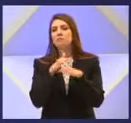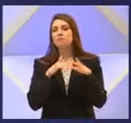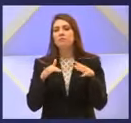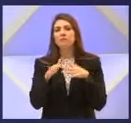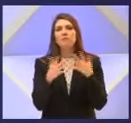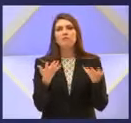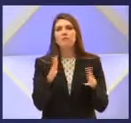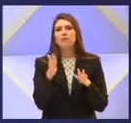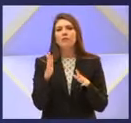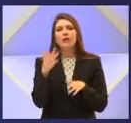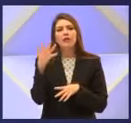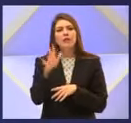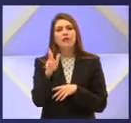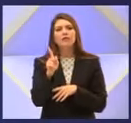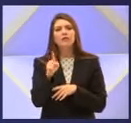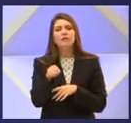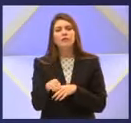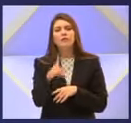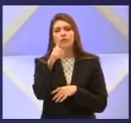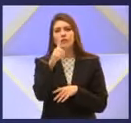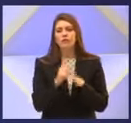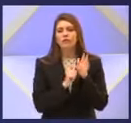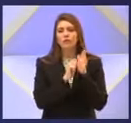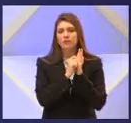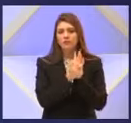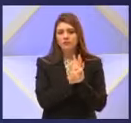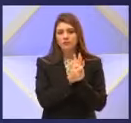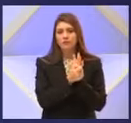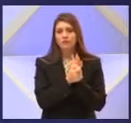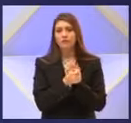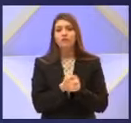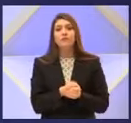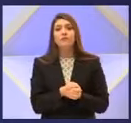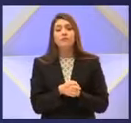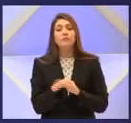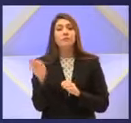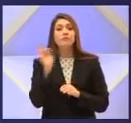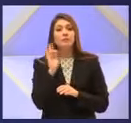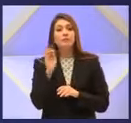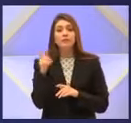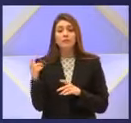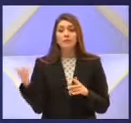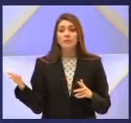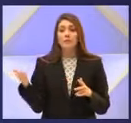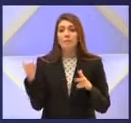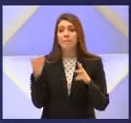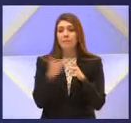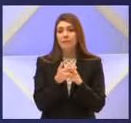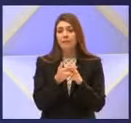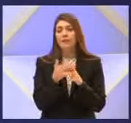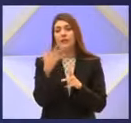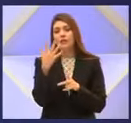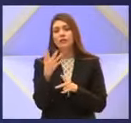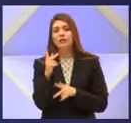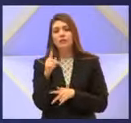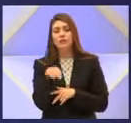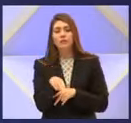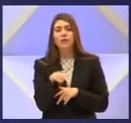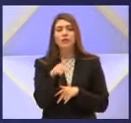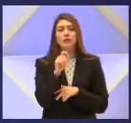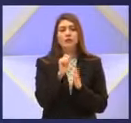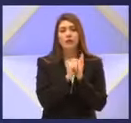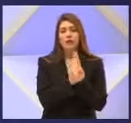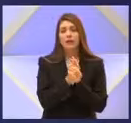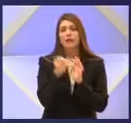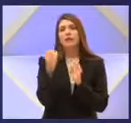10 kilómetros por segundo entonces aunque tuviera la mitad de esa velocidad 5 kilómetros por segundo y fuese pequeña